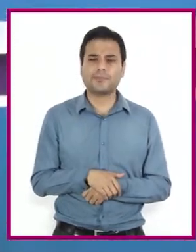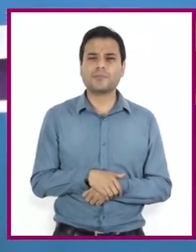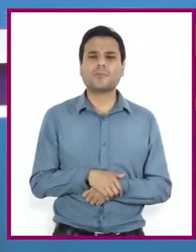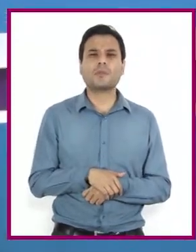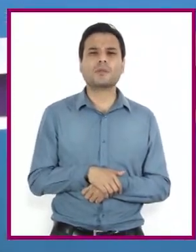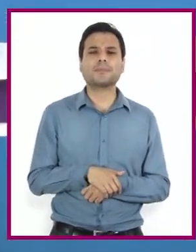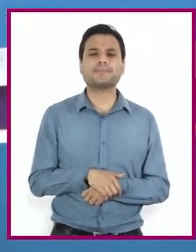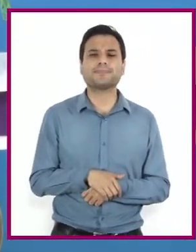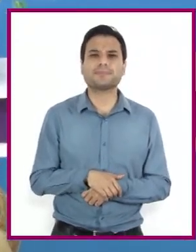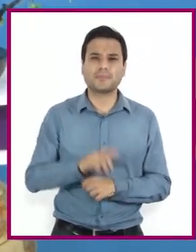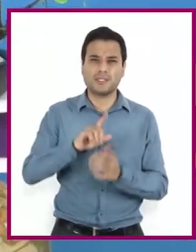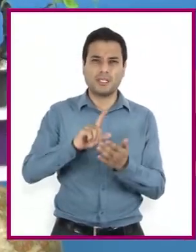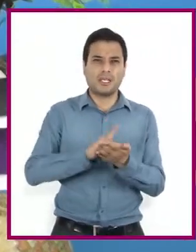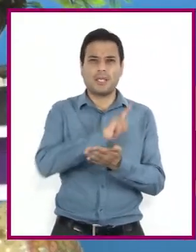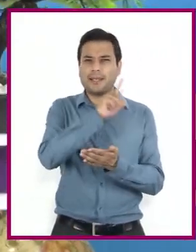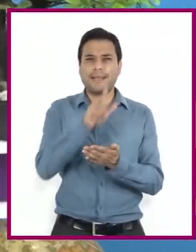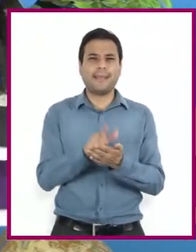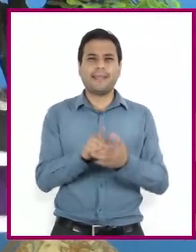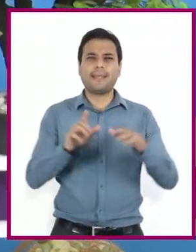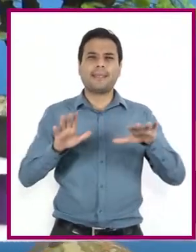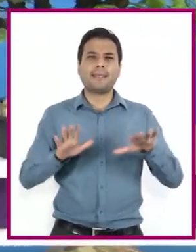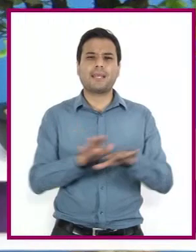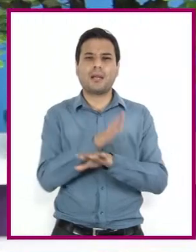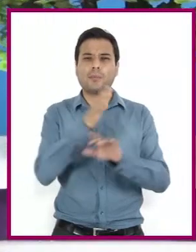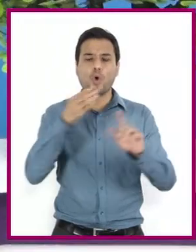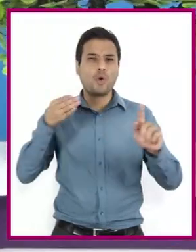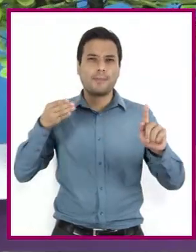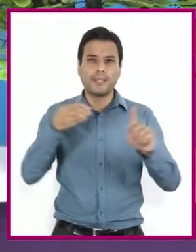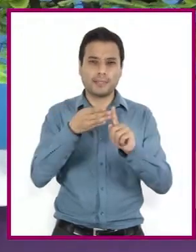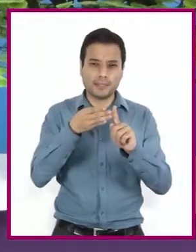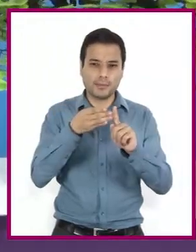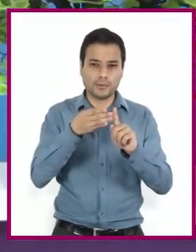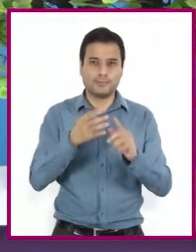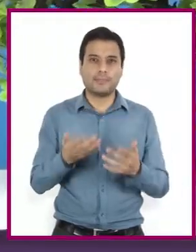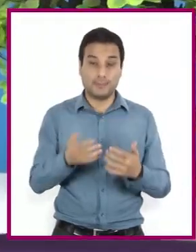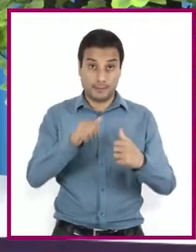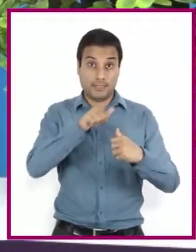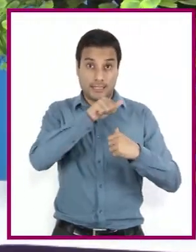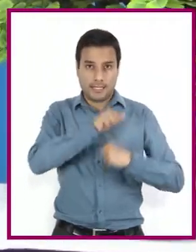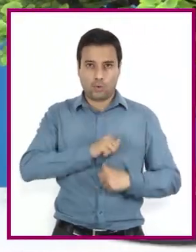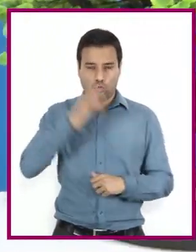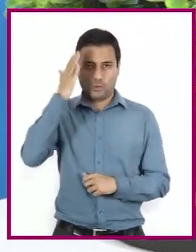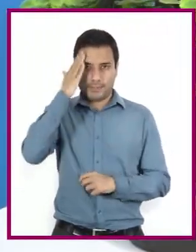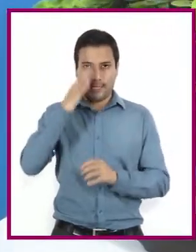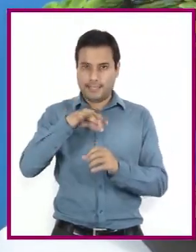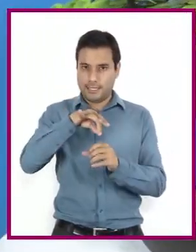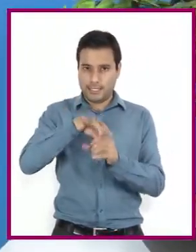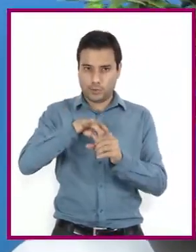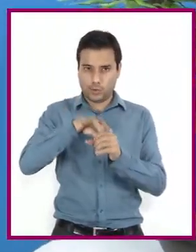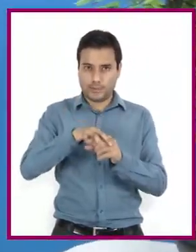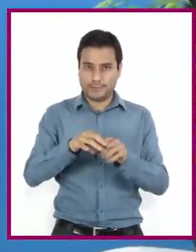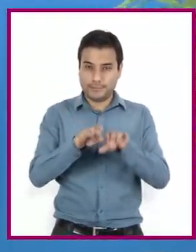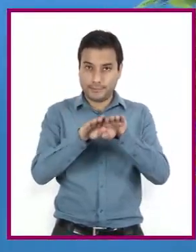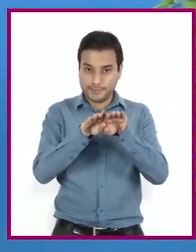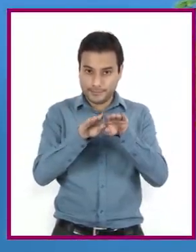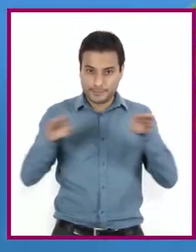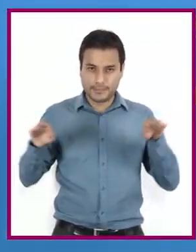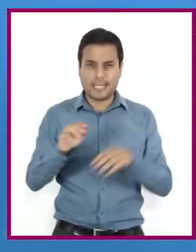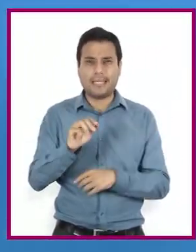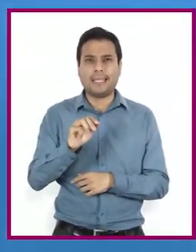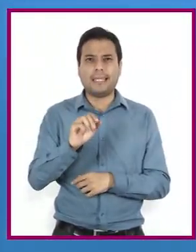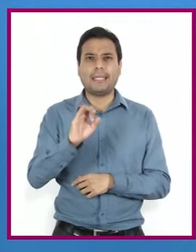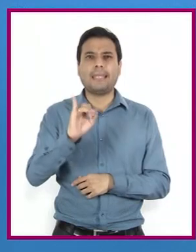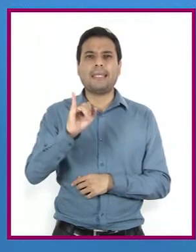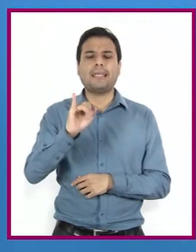objetivo del reformismo electoral fue la imparcialidad de las autoridades electorales. El IFE nació como un